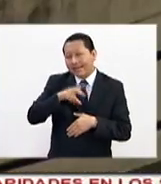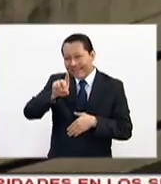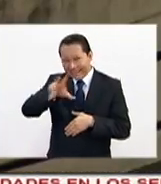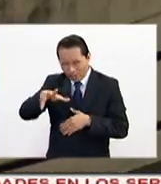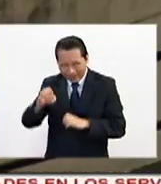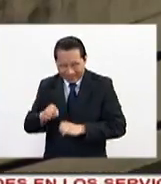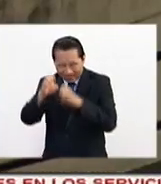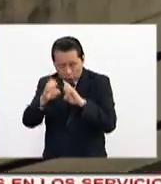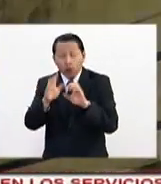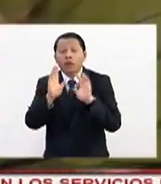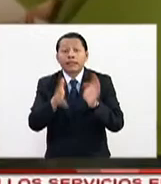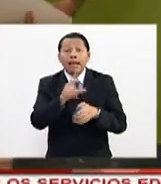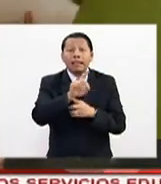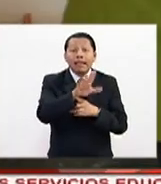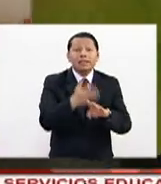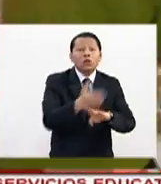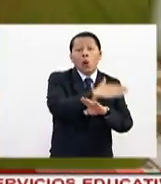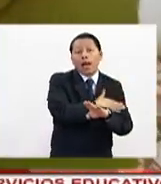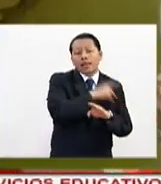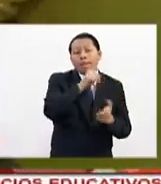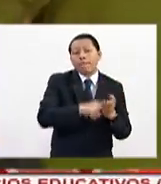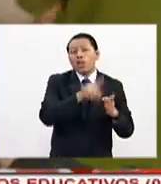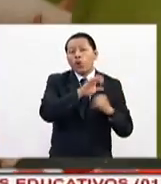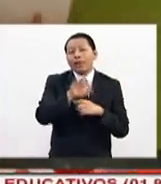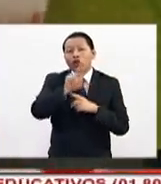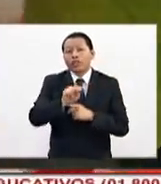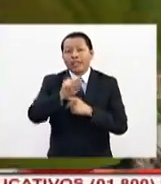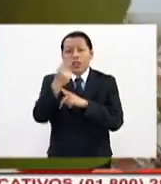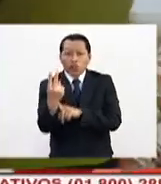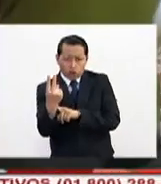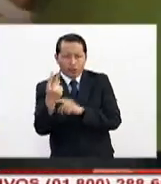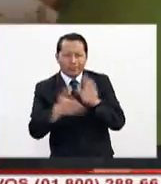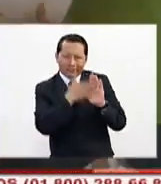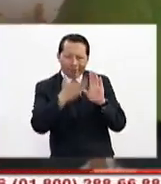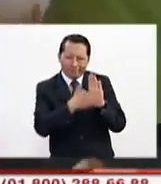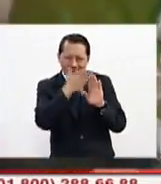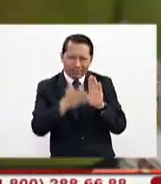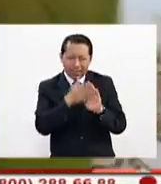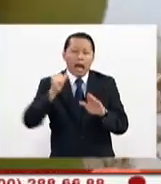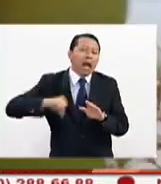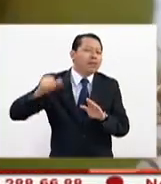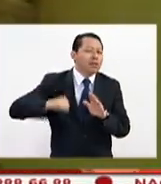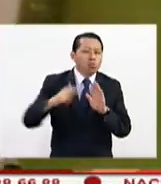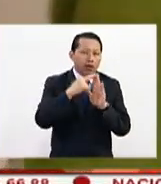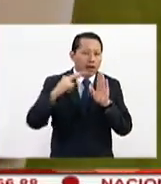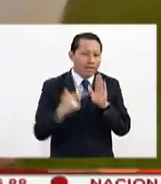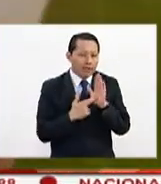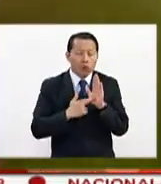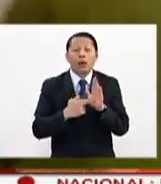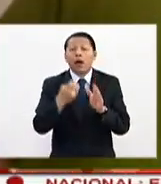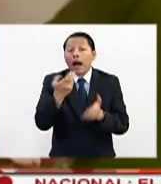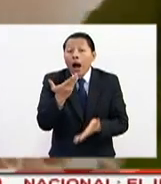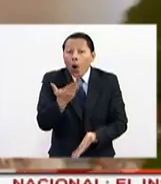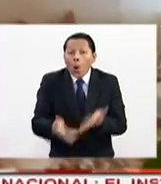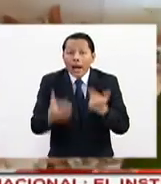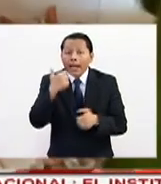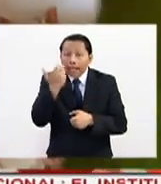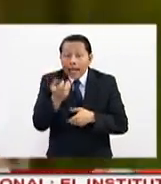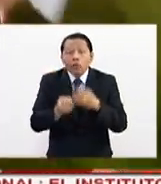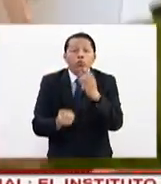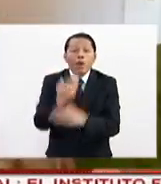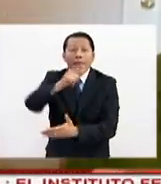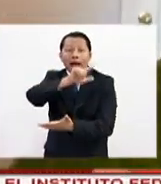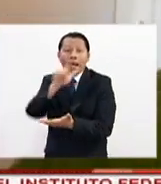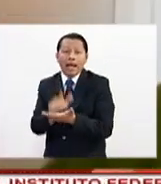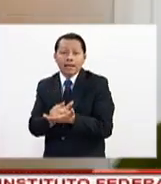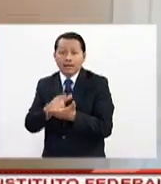que se colapsaron fueron construidos antes de 1982, con los viejos reglamentos, por lo que buscan emitir un decreto para que